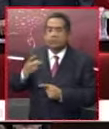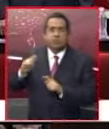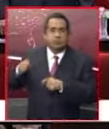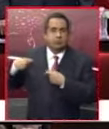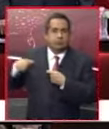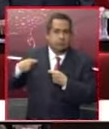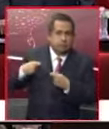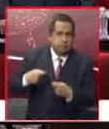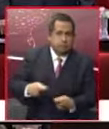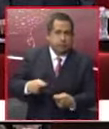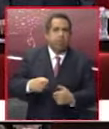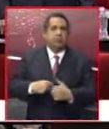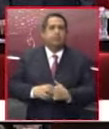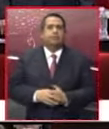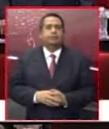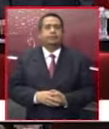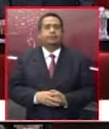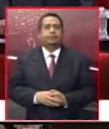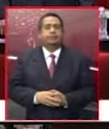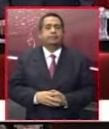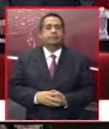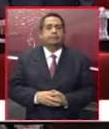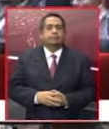63ª legislatura.